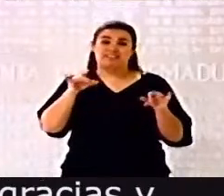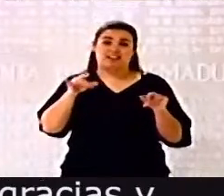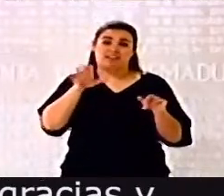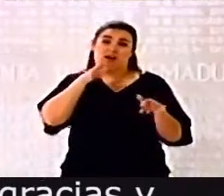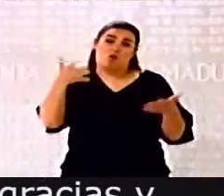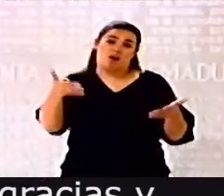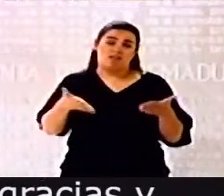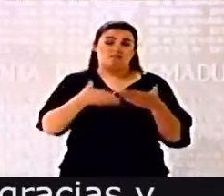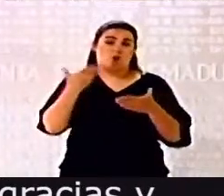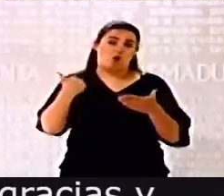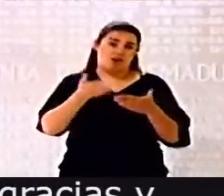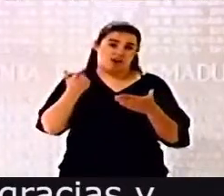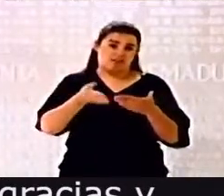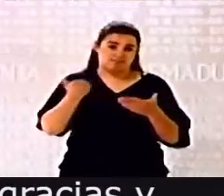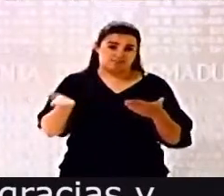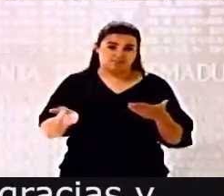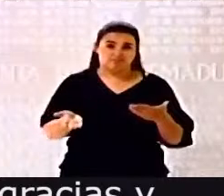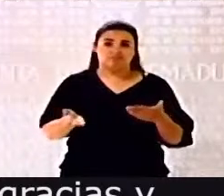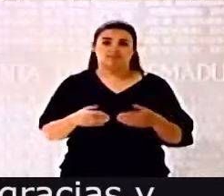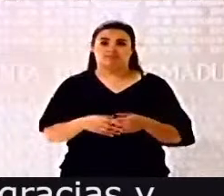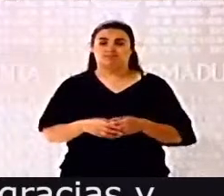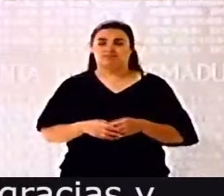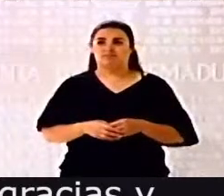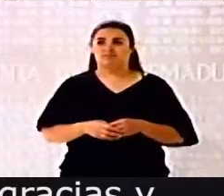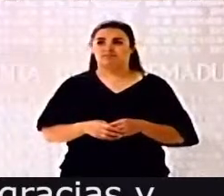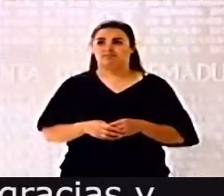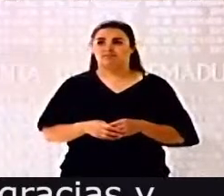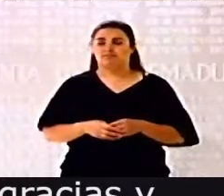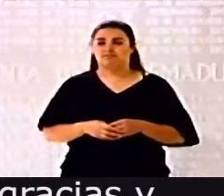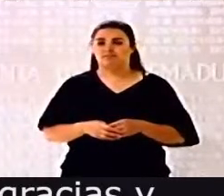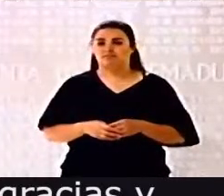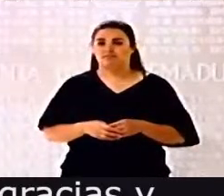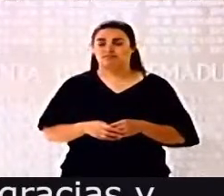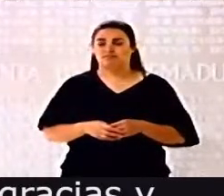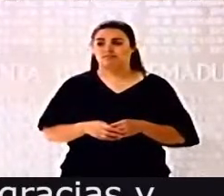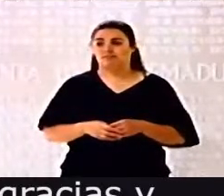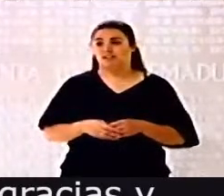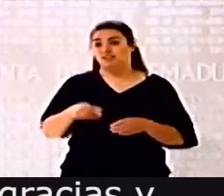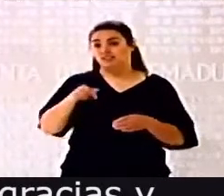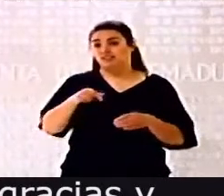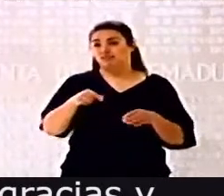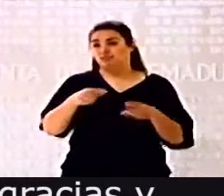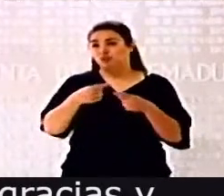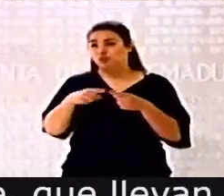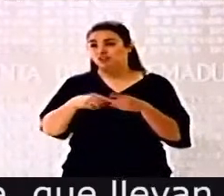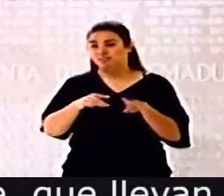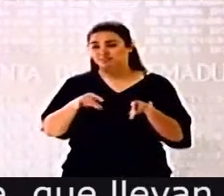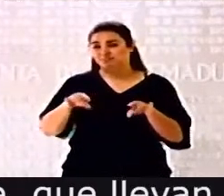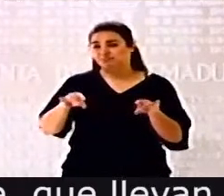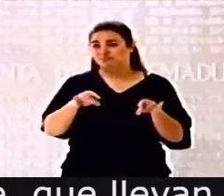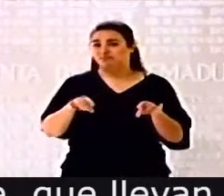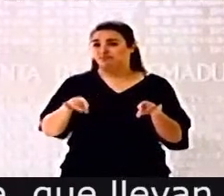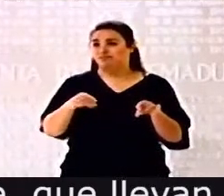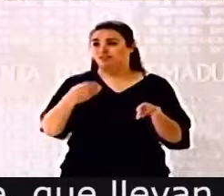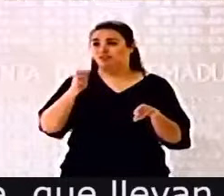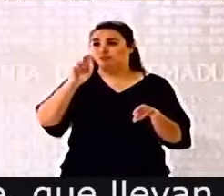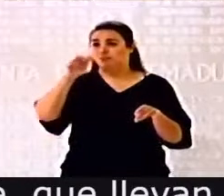ahora están en auge, que llevan derivados del